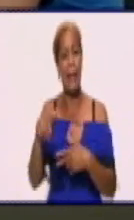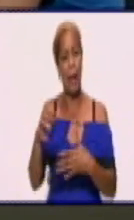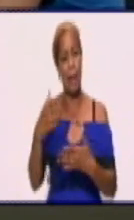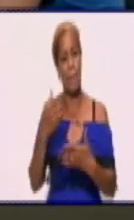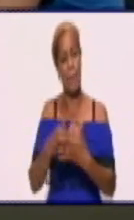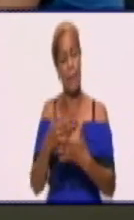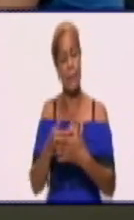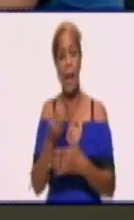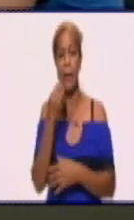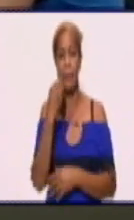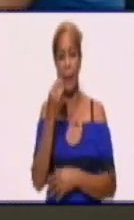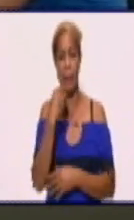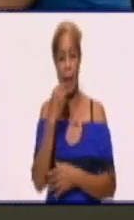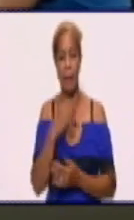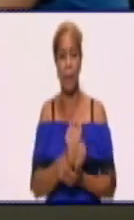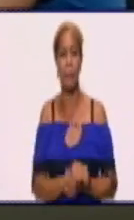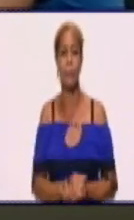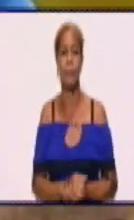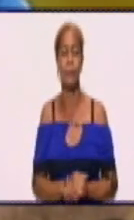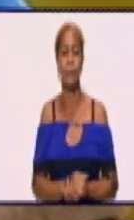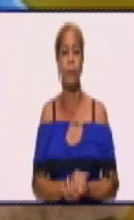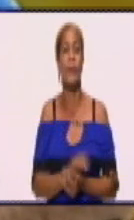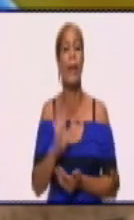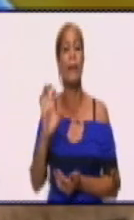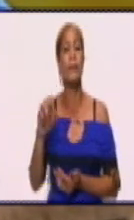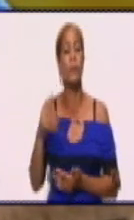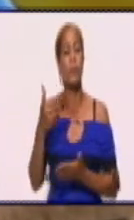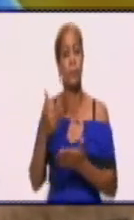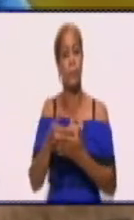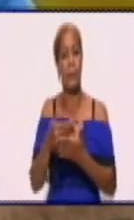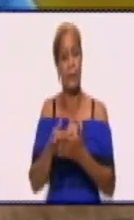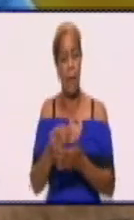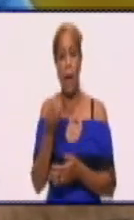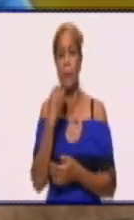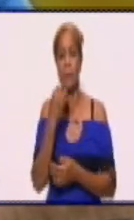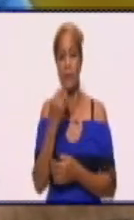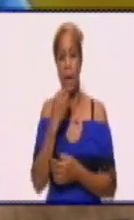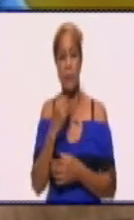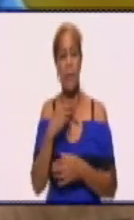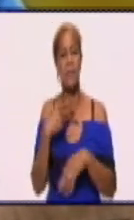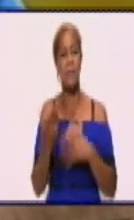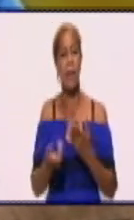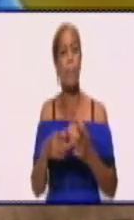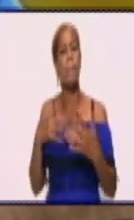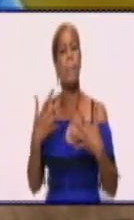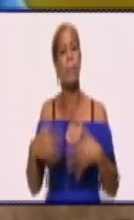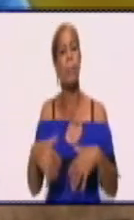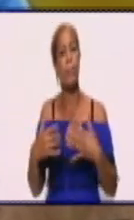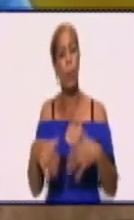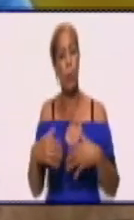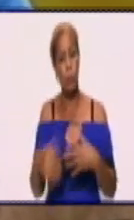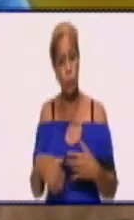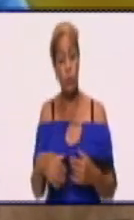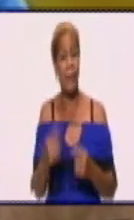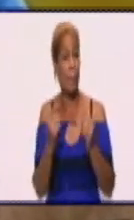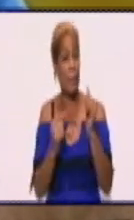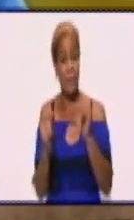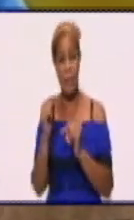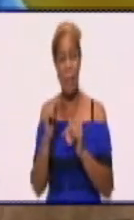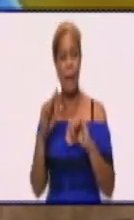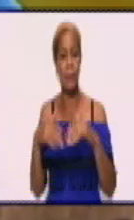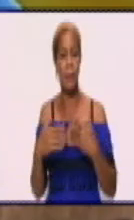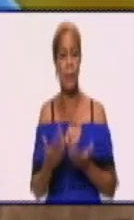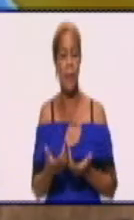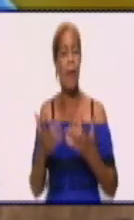Davisnel? La empresa provincial integral de la industria alimentaria se dedica a producir y comercializar principalmente